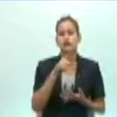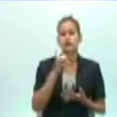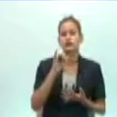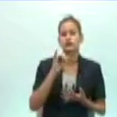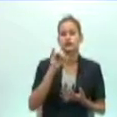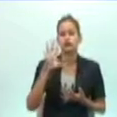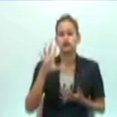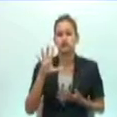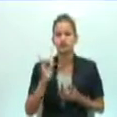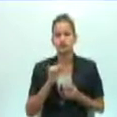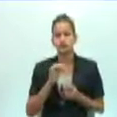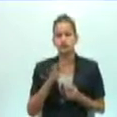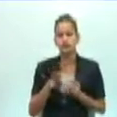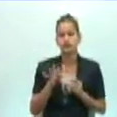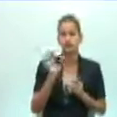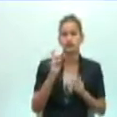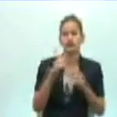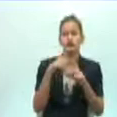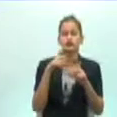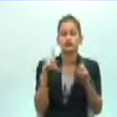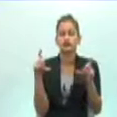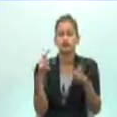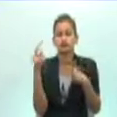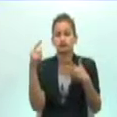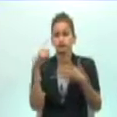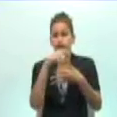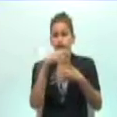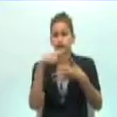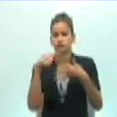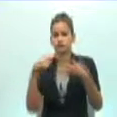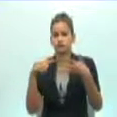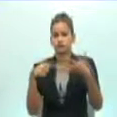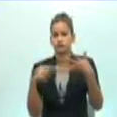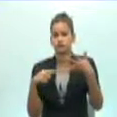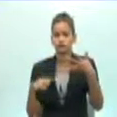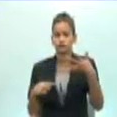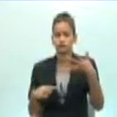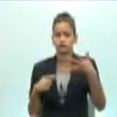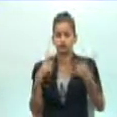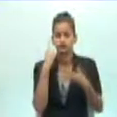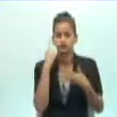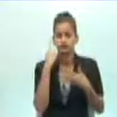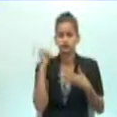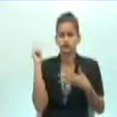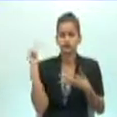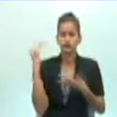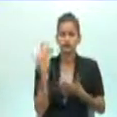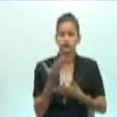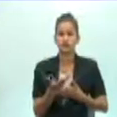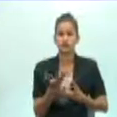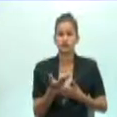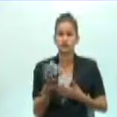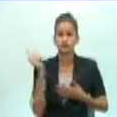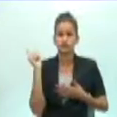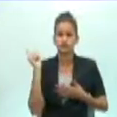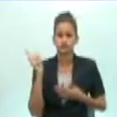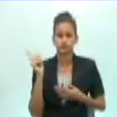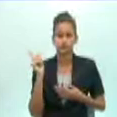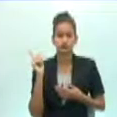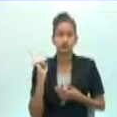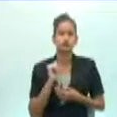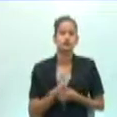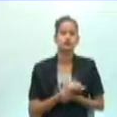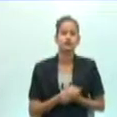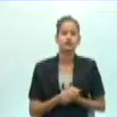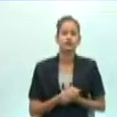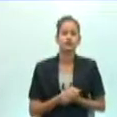verbal compuesta, un adverbio, una preposición, una conjunción y una